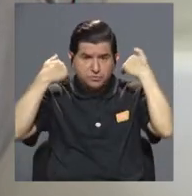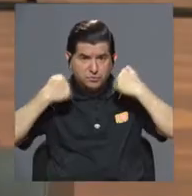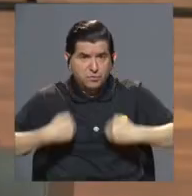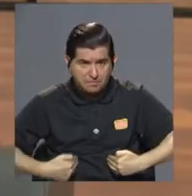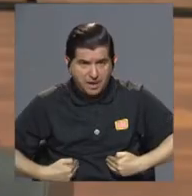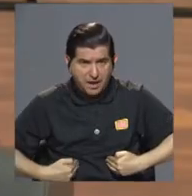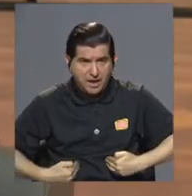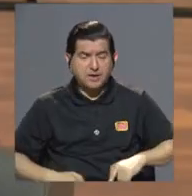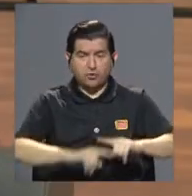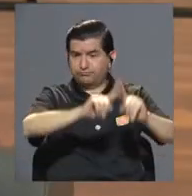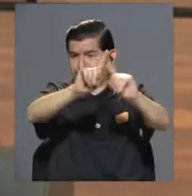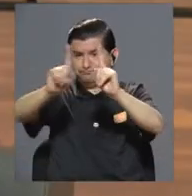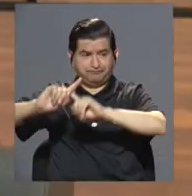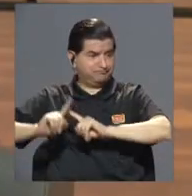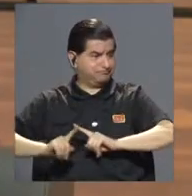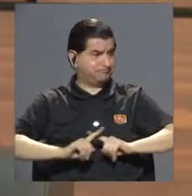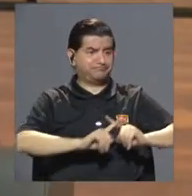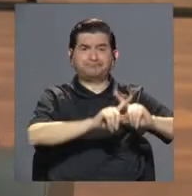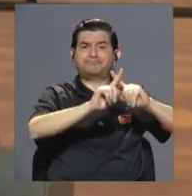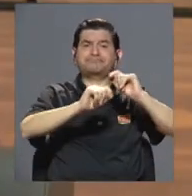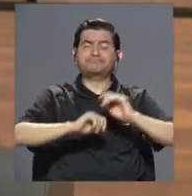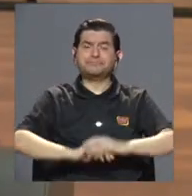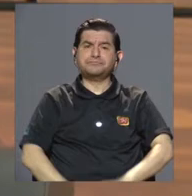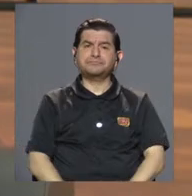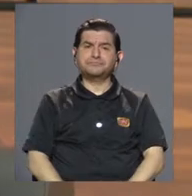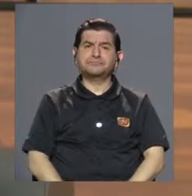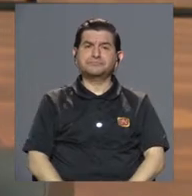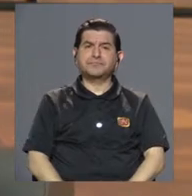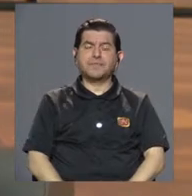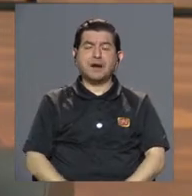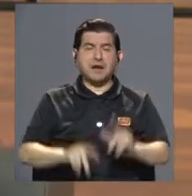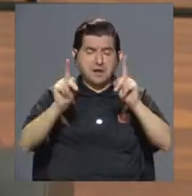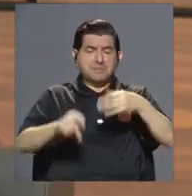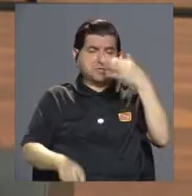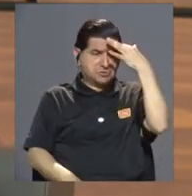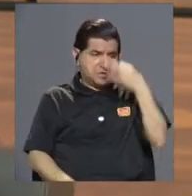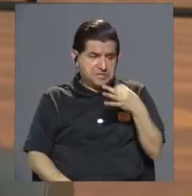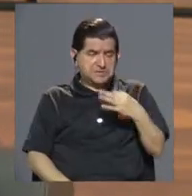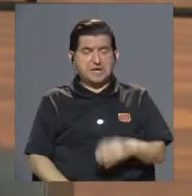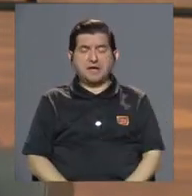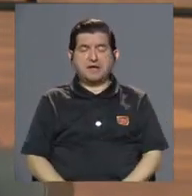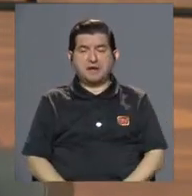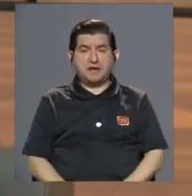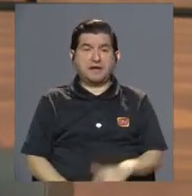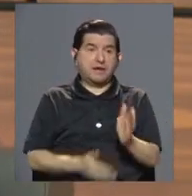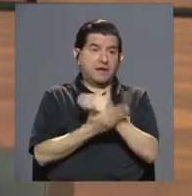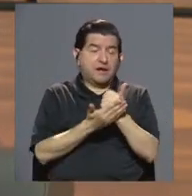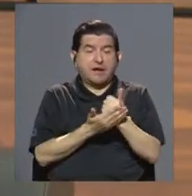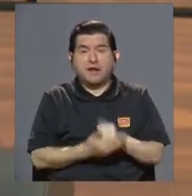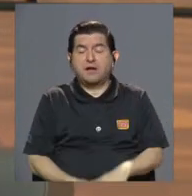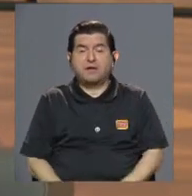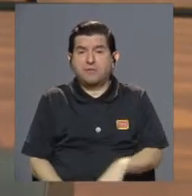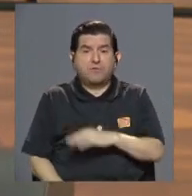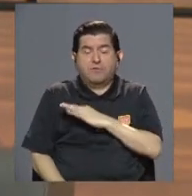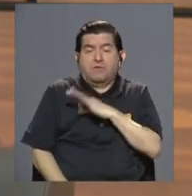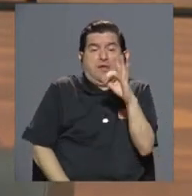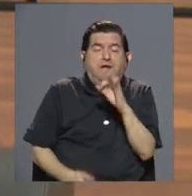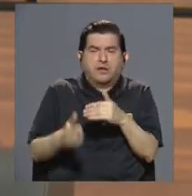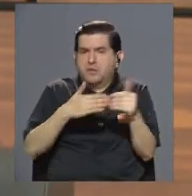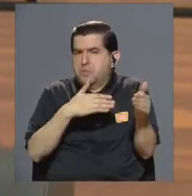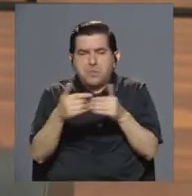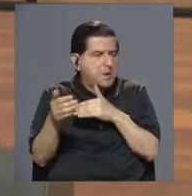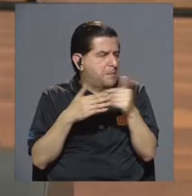somos distintos, y los que somos creyentes, don Marlo, y independientemente